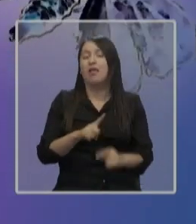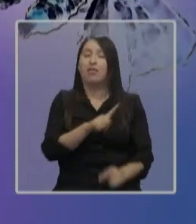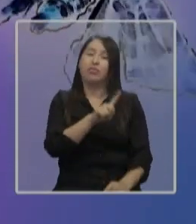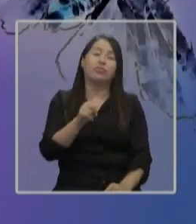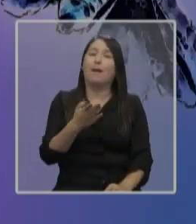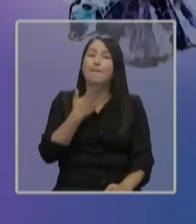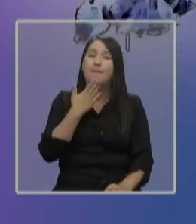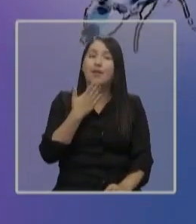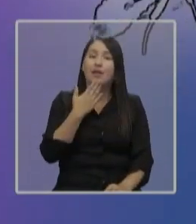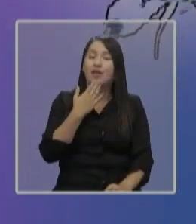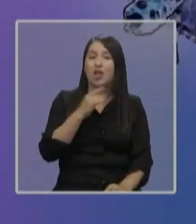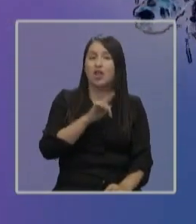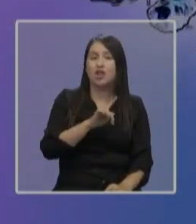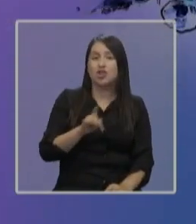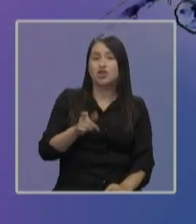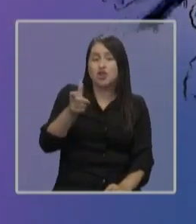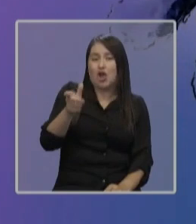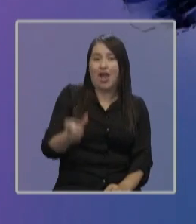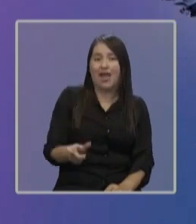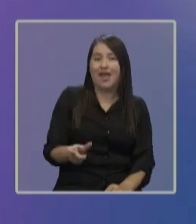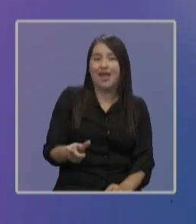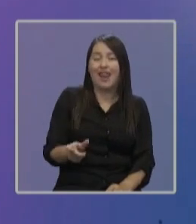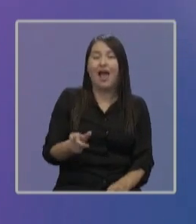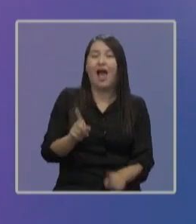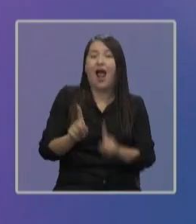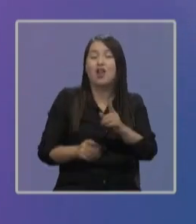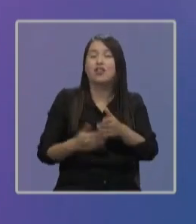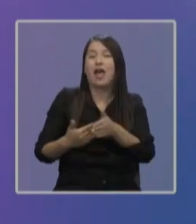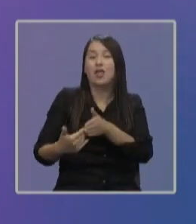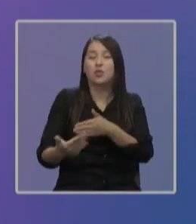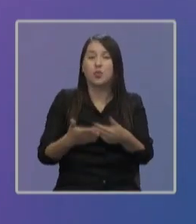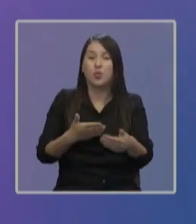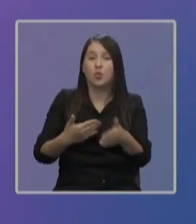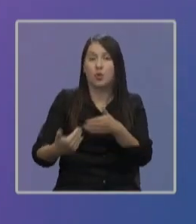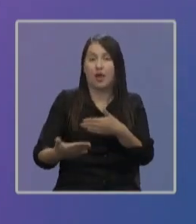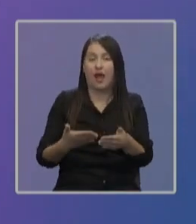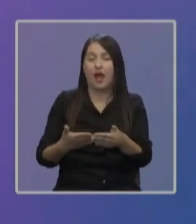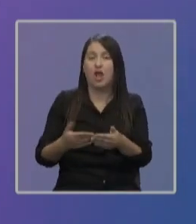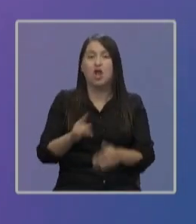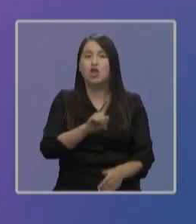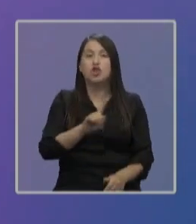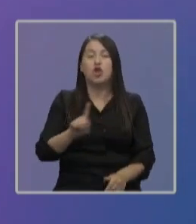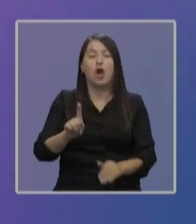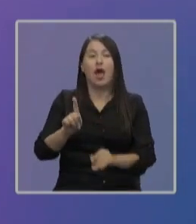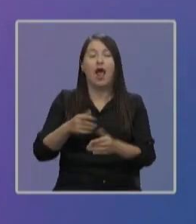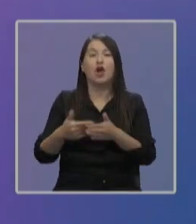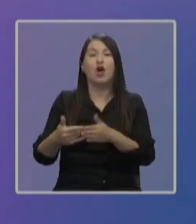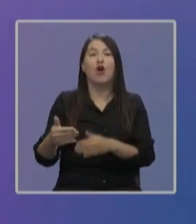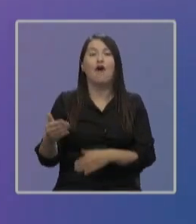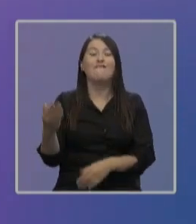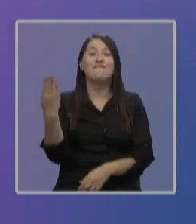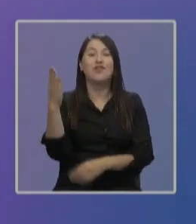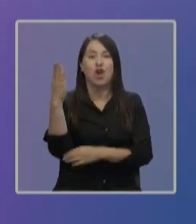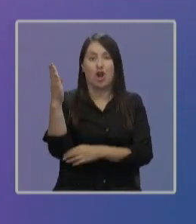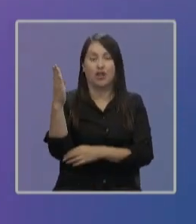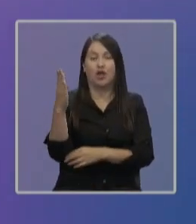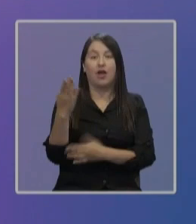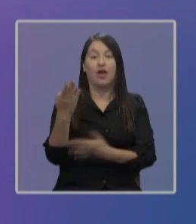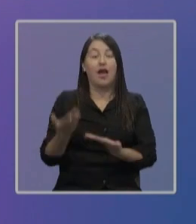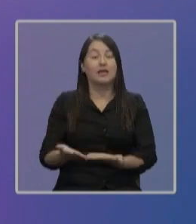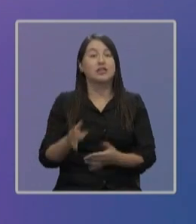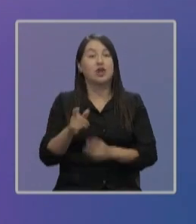era algo natural, no era algo biológico. O sea, así como las feministas